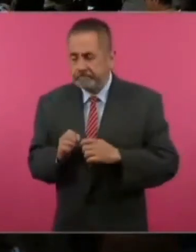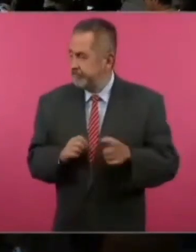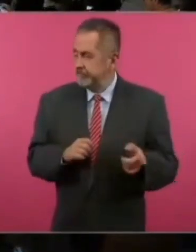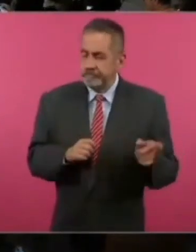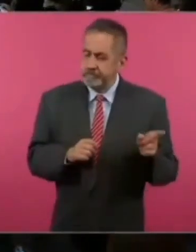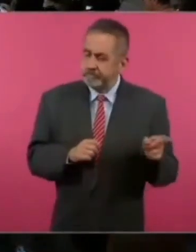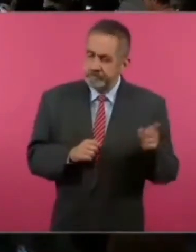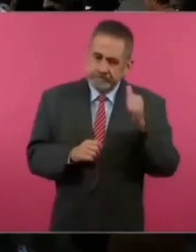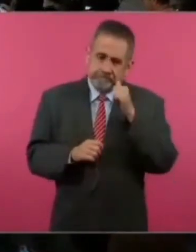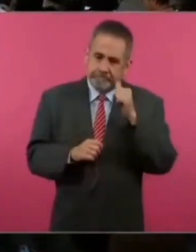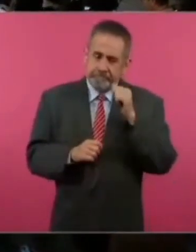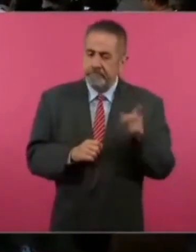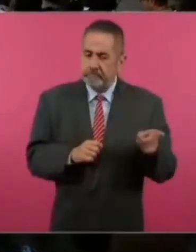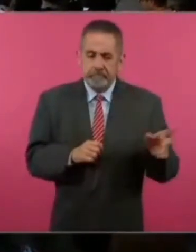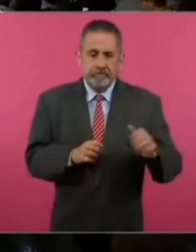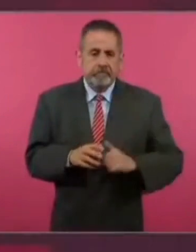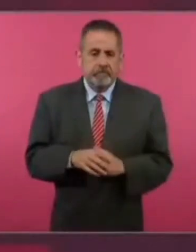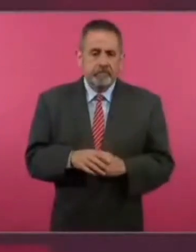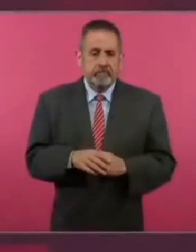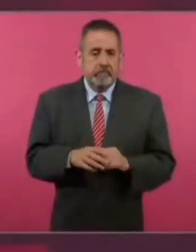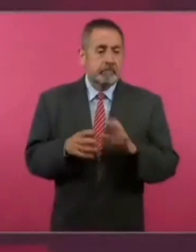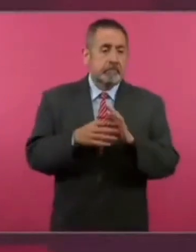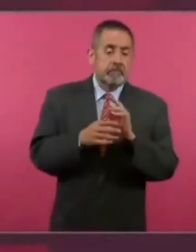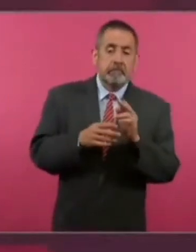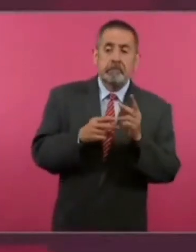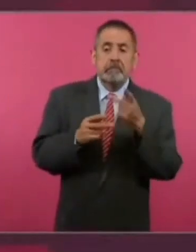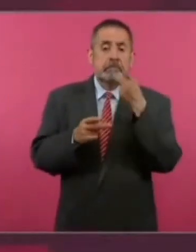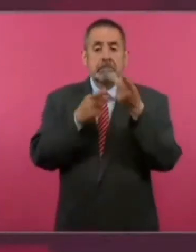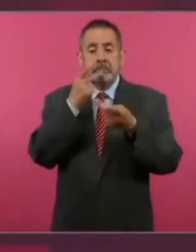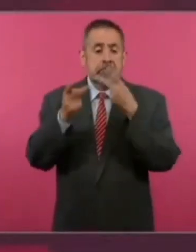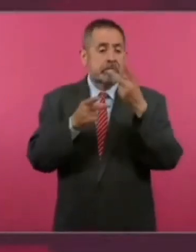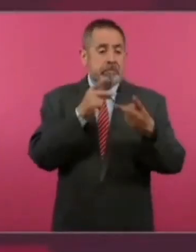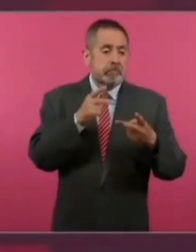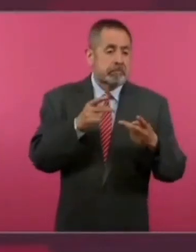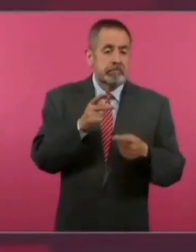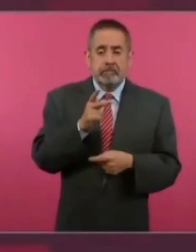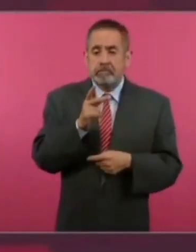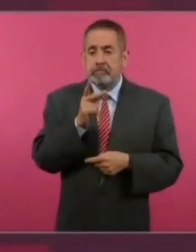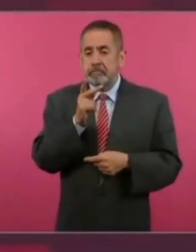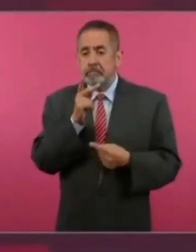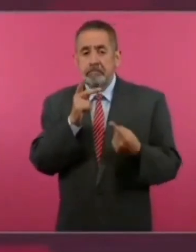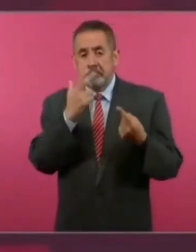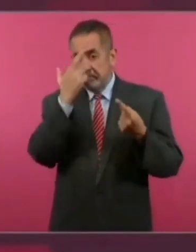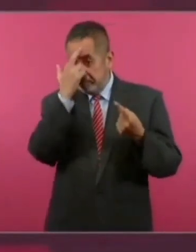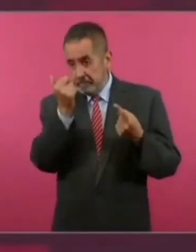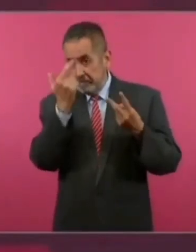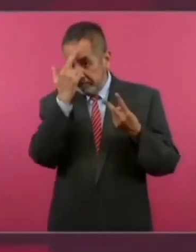con 2, 3 sofismas, mentiras.